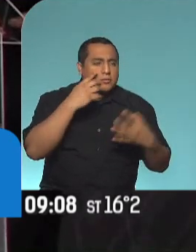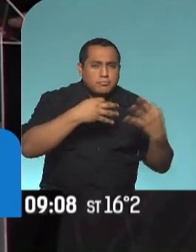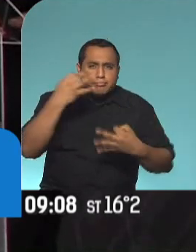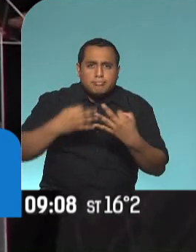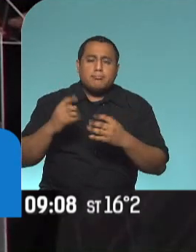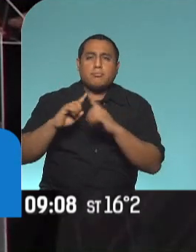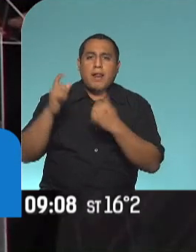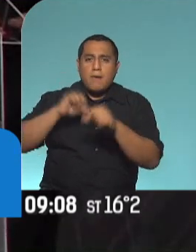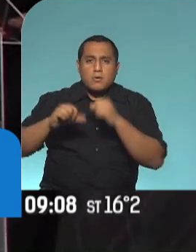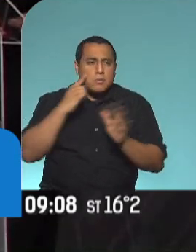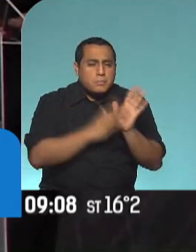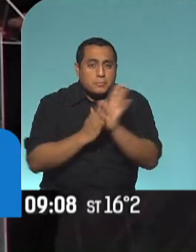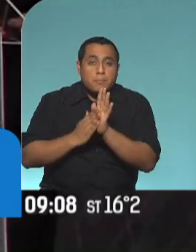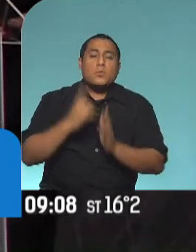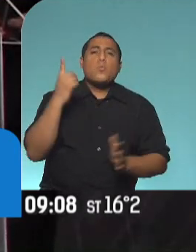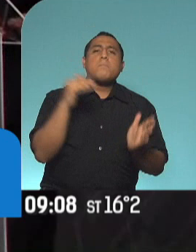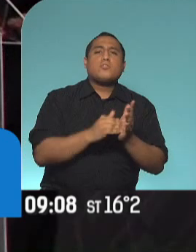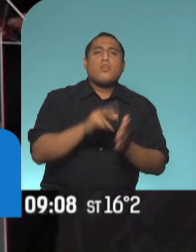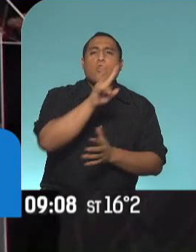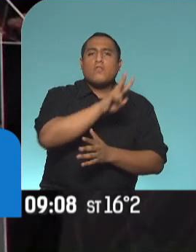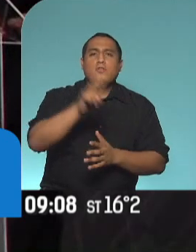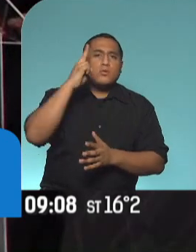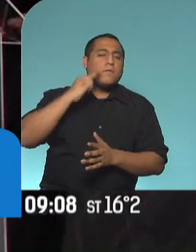laboratorial, se han descartado